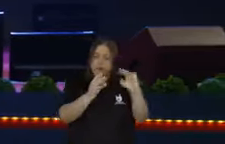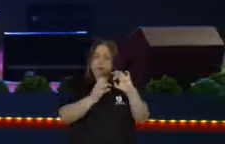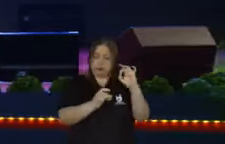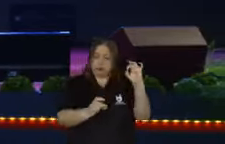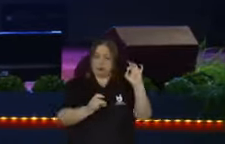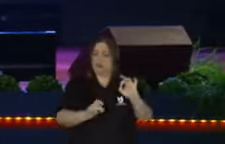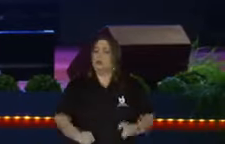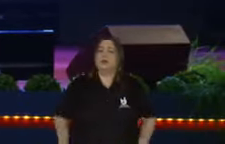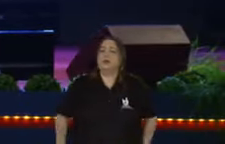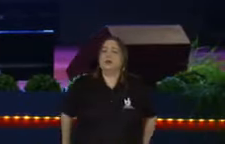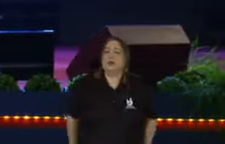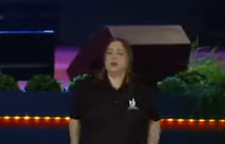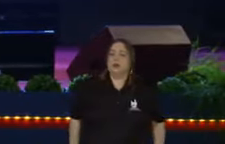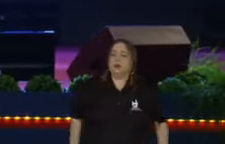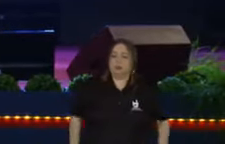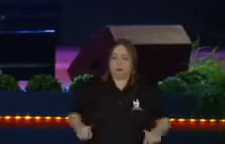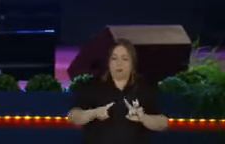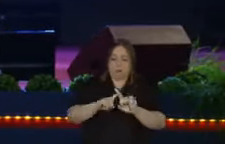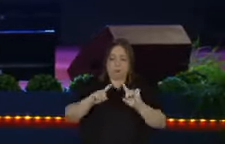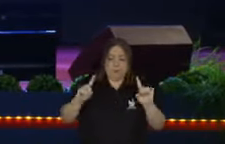de una deconstrucción,